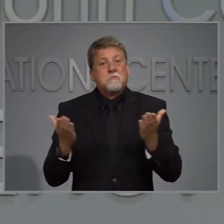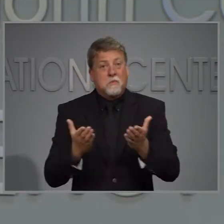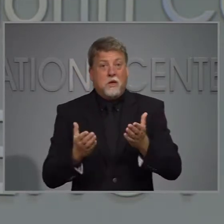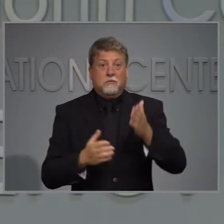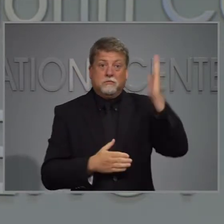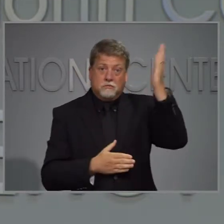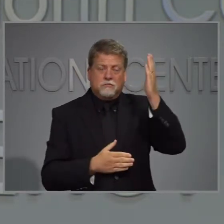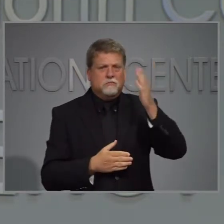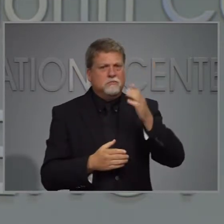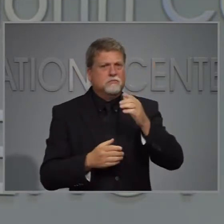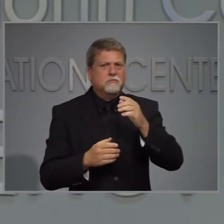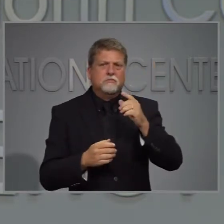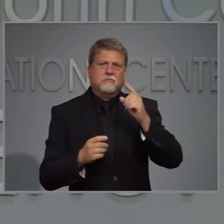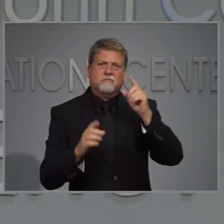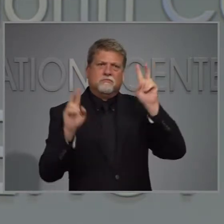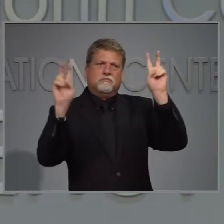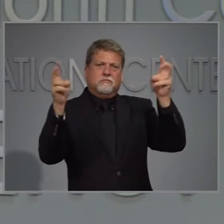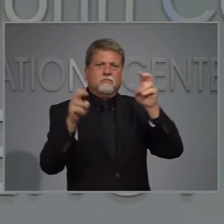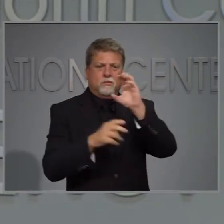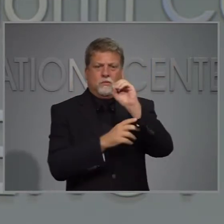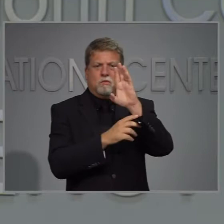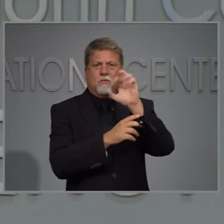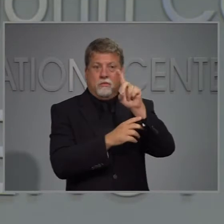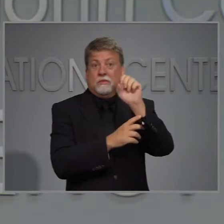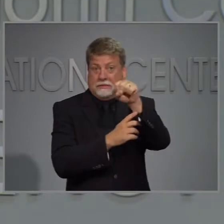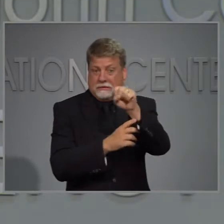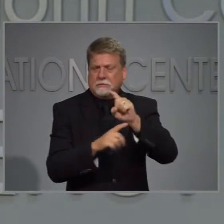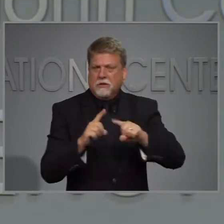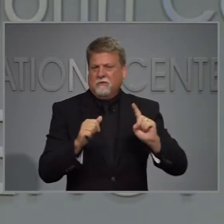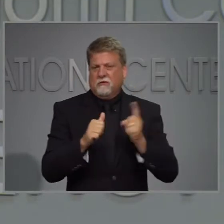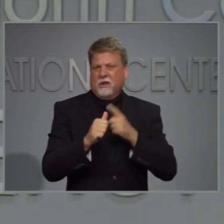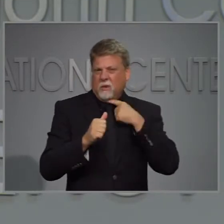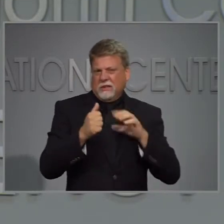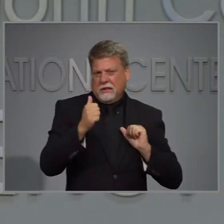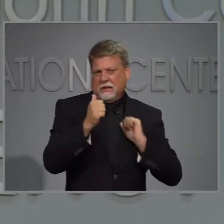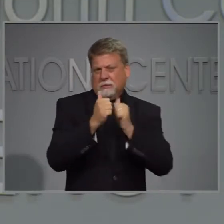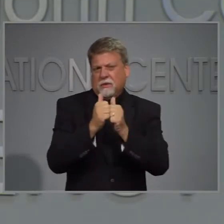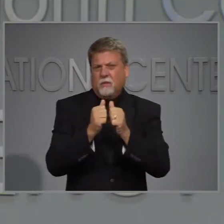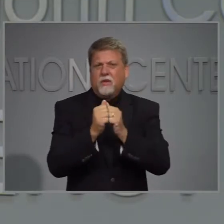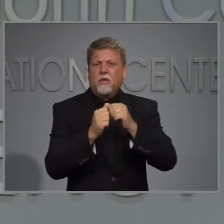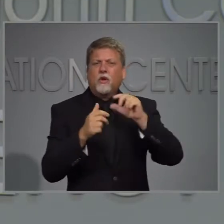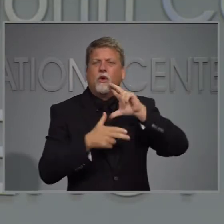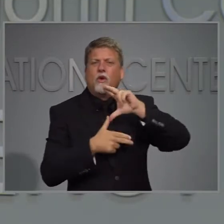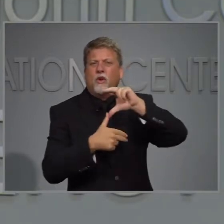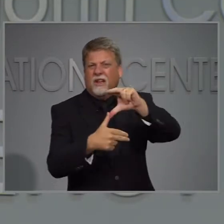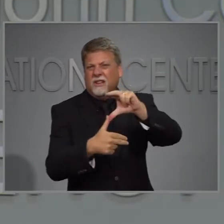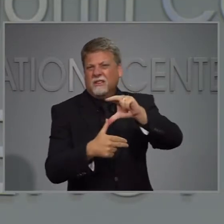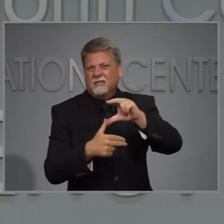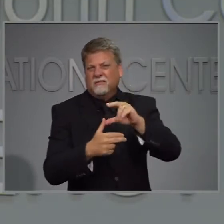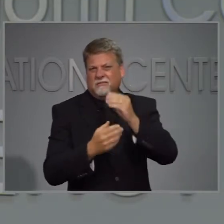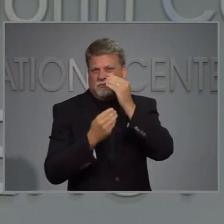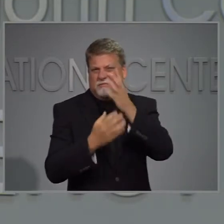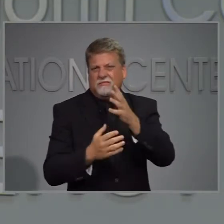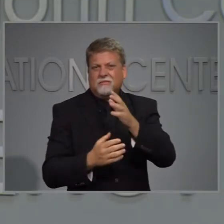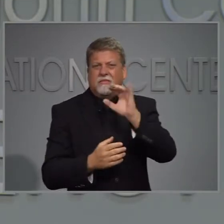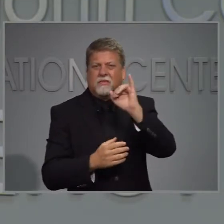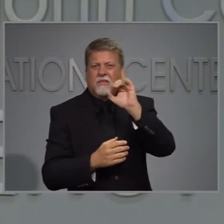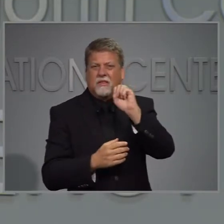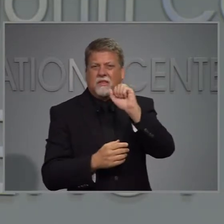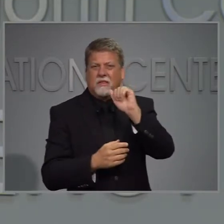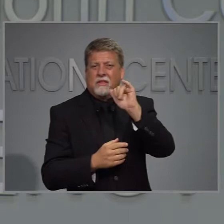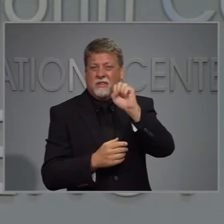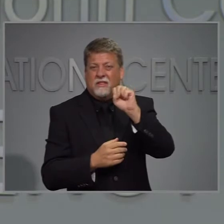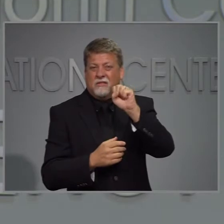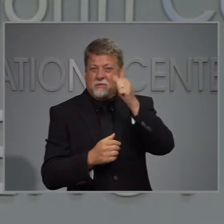hablarles sobre el trabajo de recuperación del huracán Isaías. Viajé esta mañana al condado de Bertie, donde